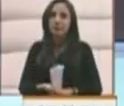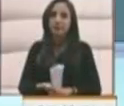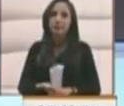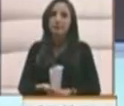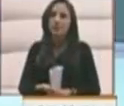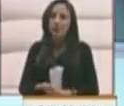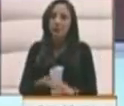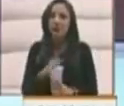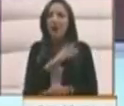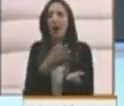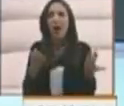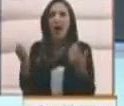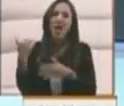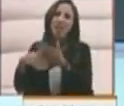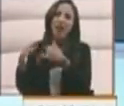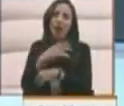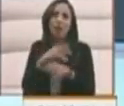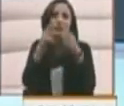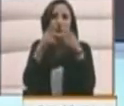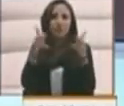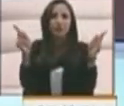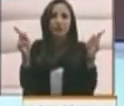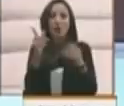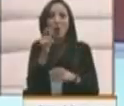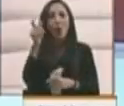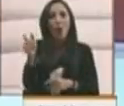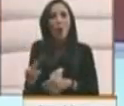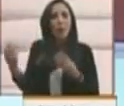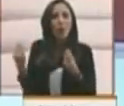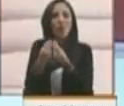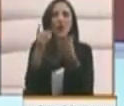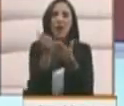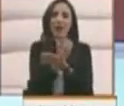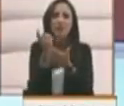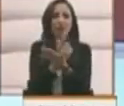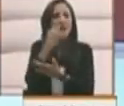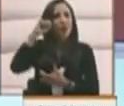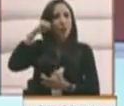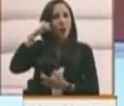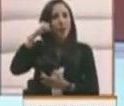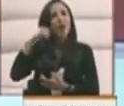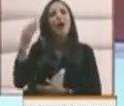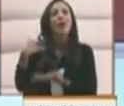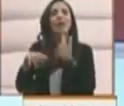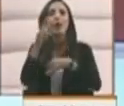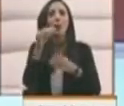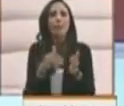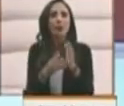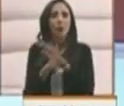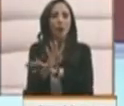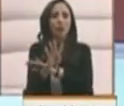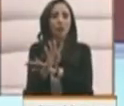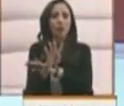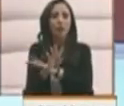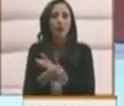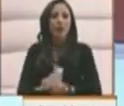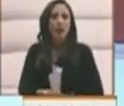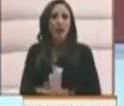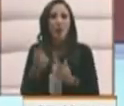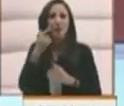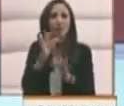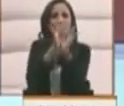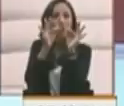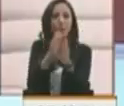después de la publicación con mi maestro Luis Brito García de aquel libro, ¿recuerdan ustedes?, sobre los hechos de 2004 de Daktari, que parecía